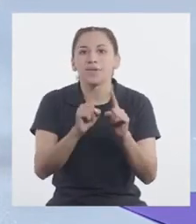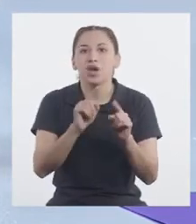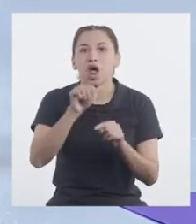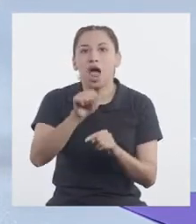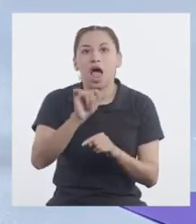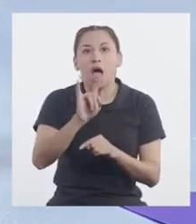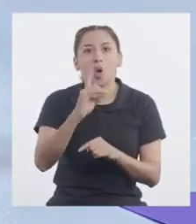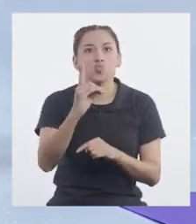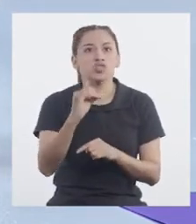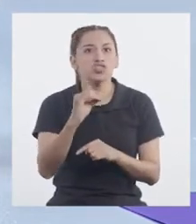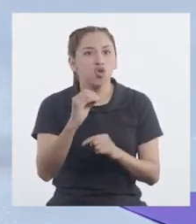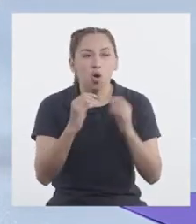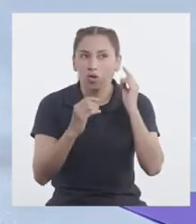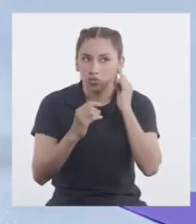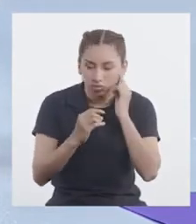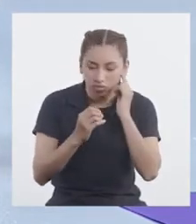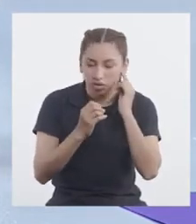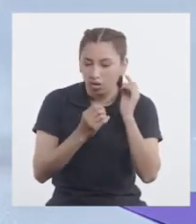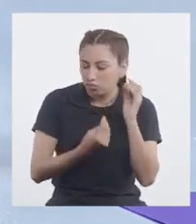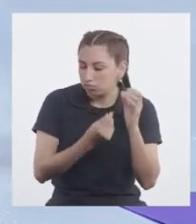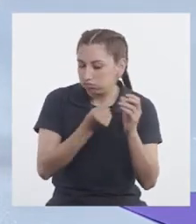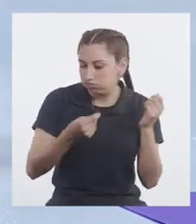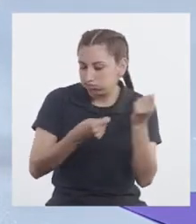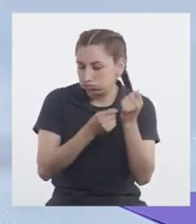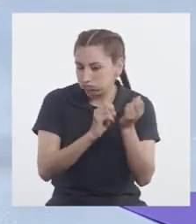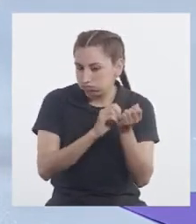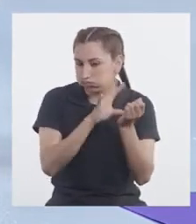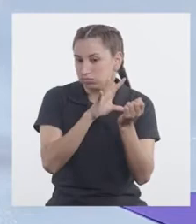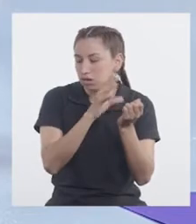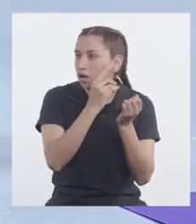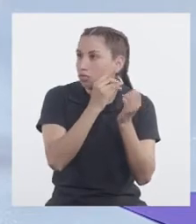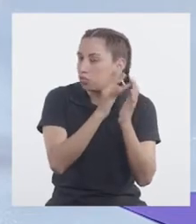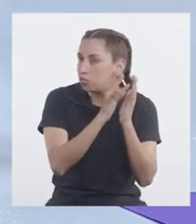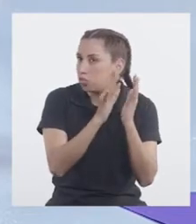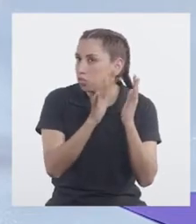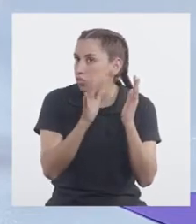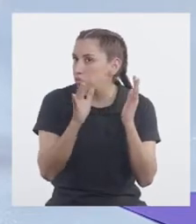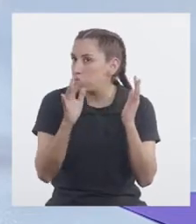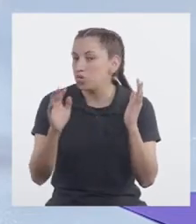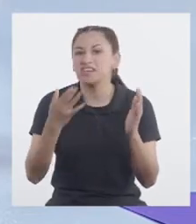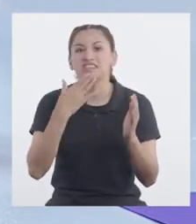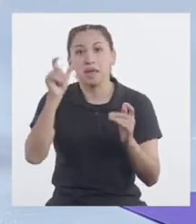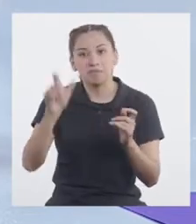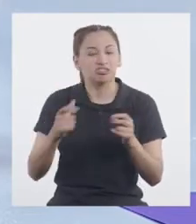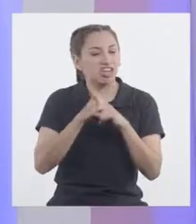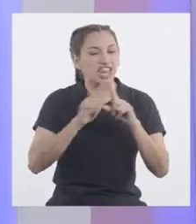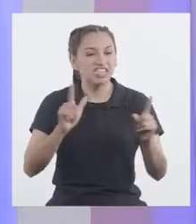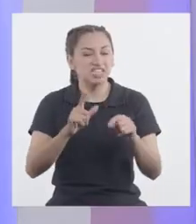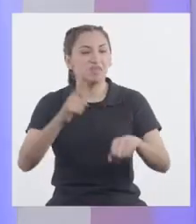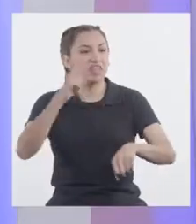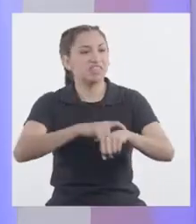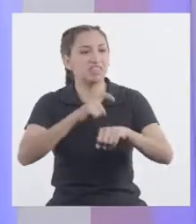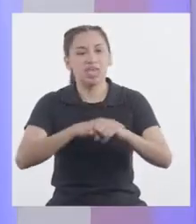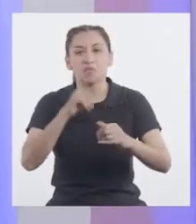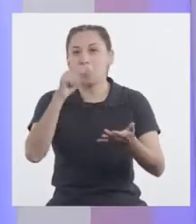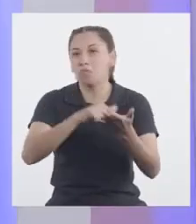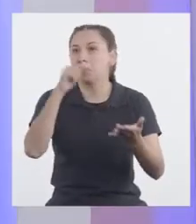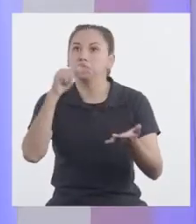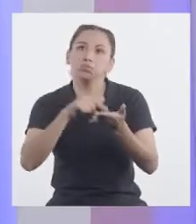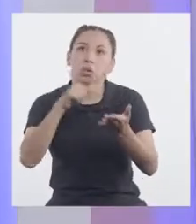en serie en internet para que sea consumido por el oyente cuando éste lo desee. Muy